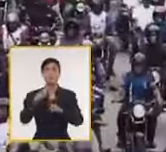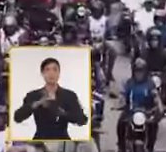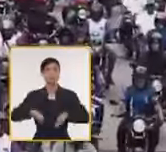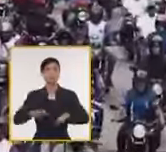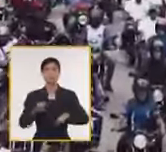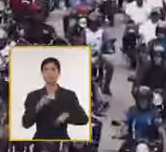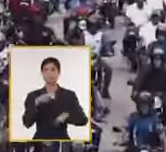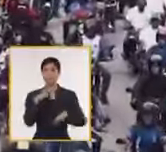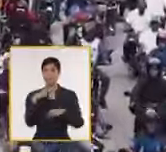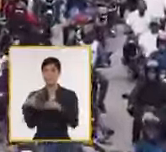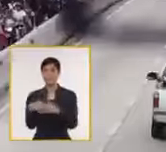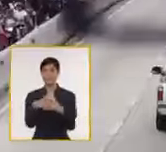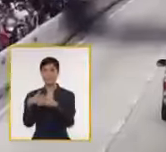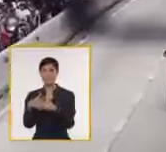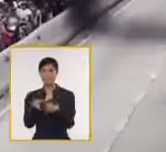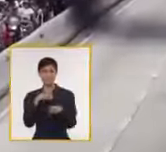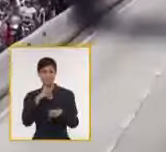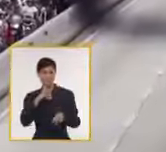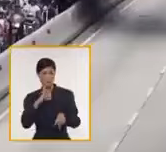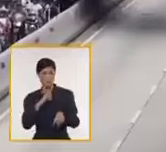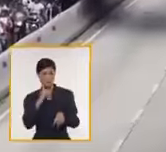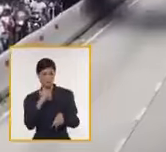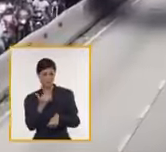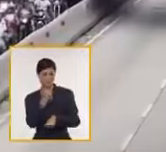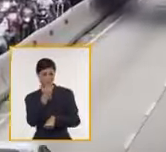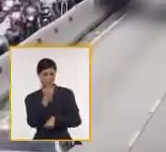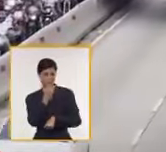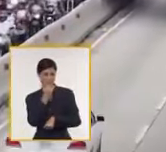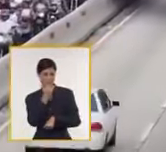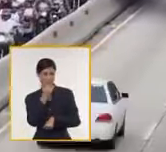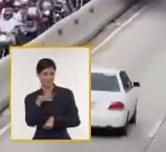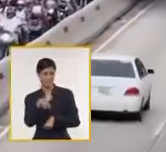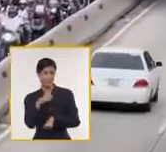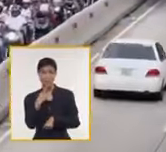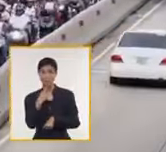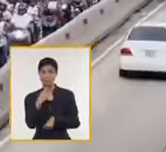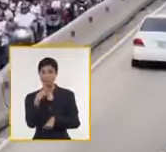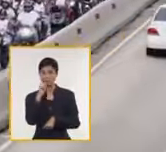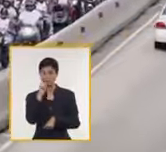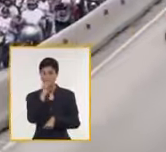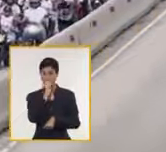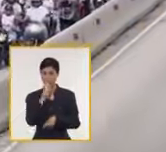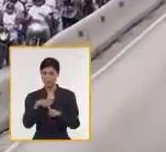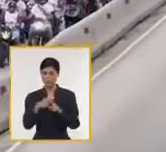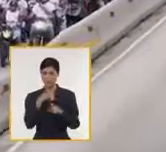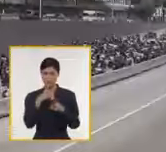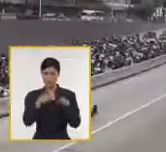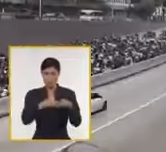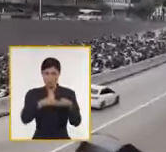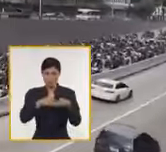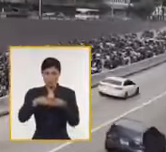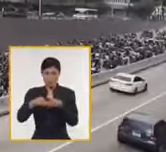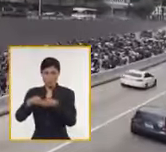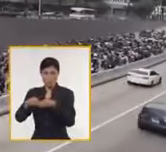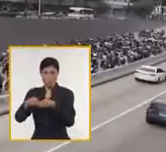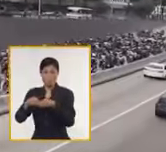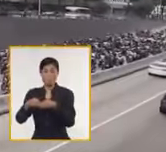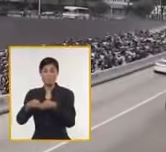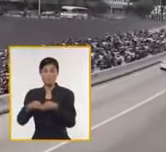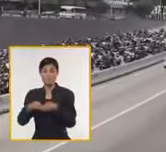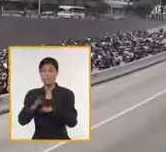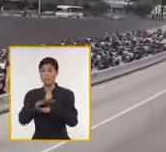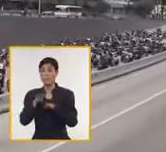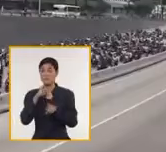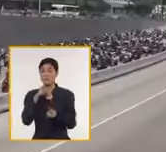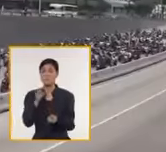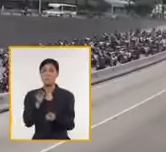como amenazas por parte de Estados Unidos tras el anuncio del posible despliegue de buques en el Caribe. La caravana partió del